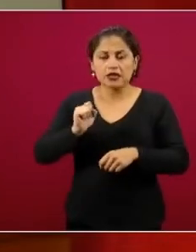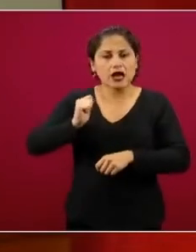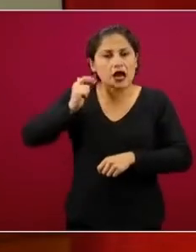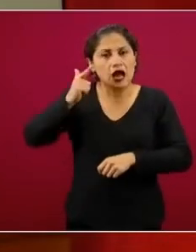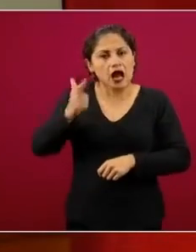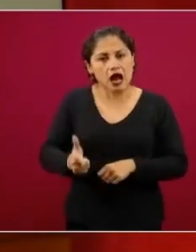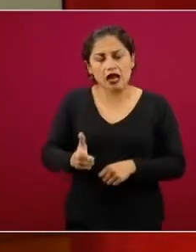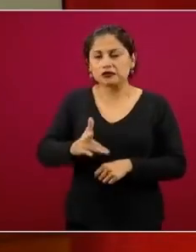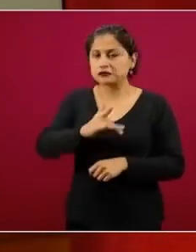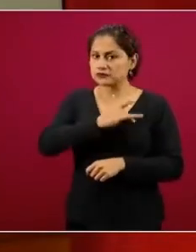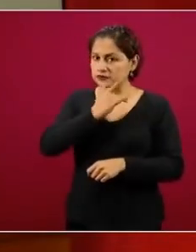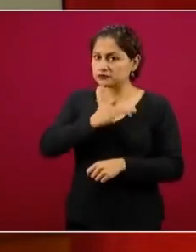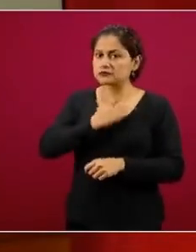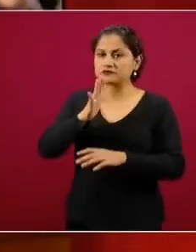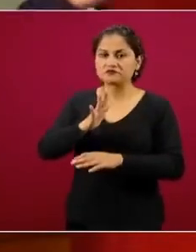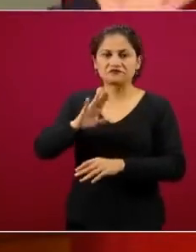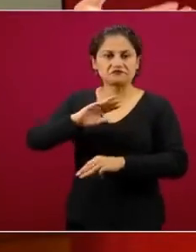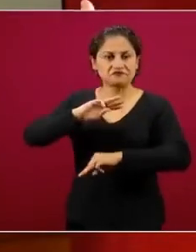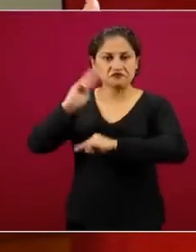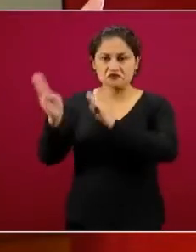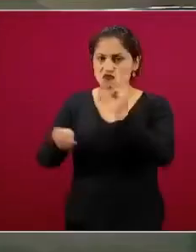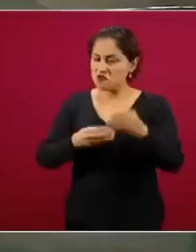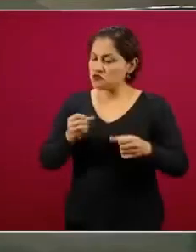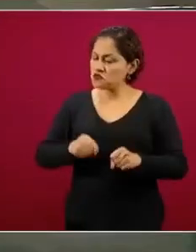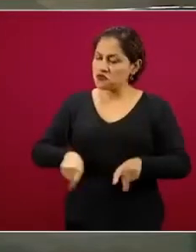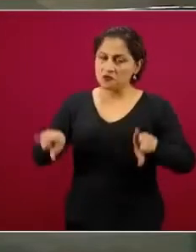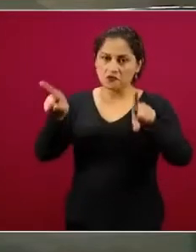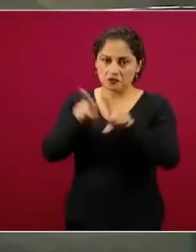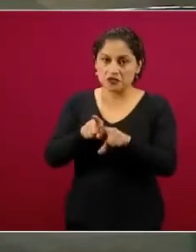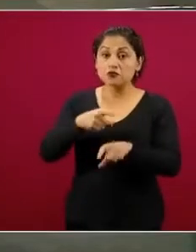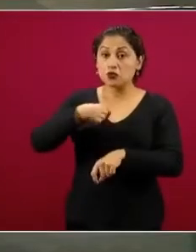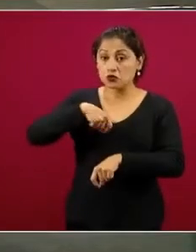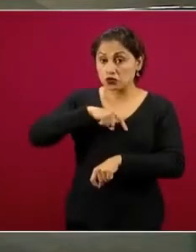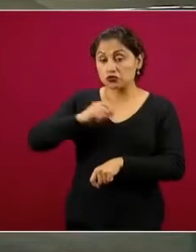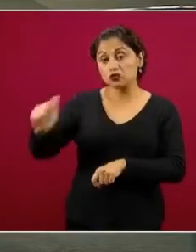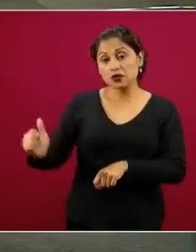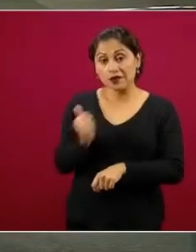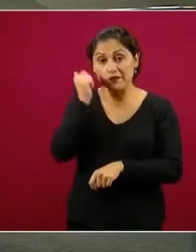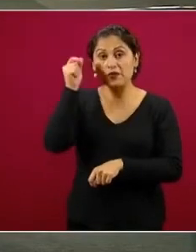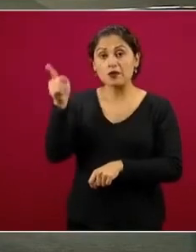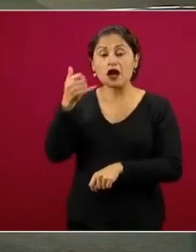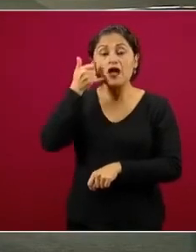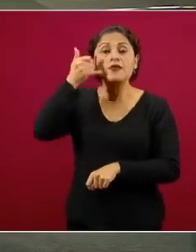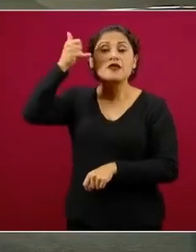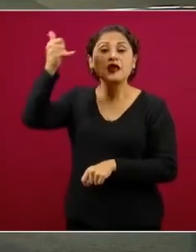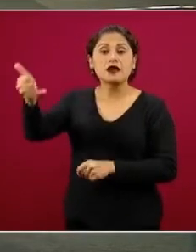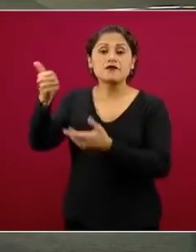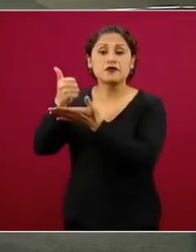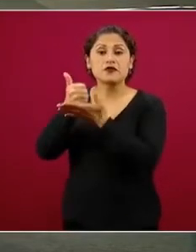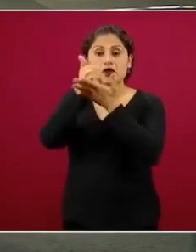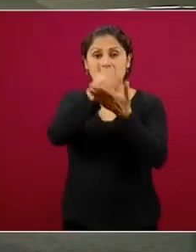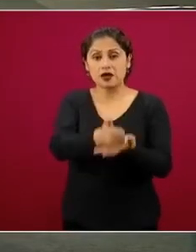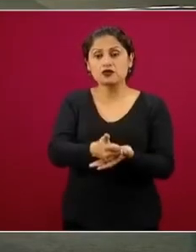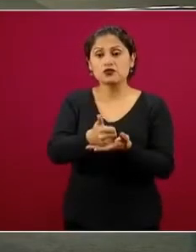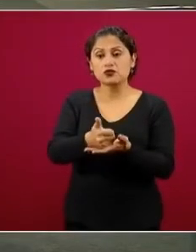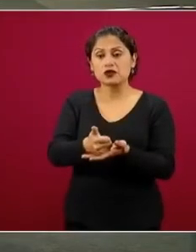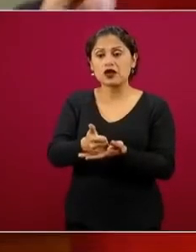temor a equivocarme, de todo el mundo. Y nosotros tenemos esta herramienta que es la línea de la vida, que se puede acceder a través del